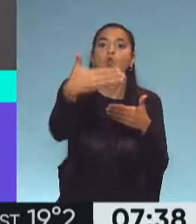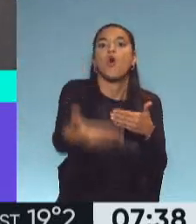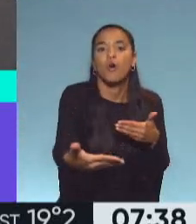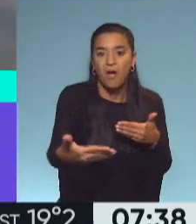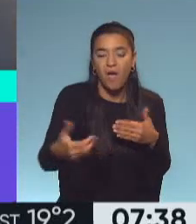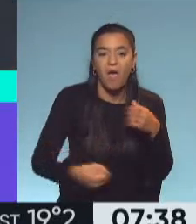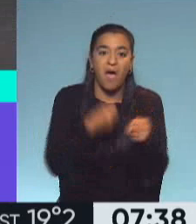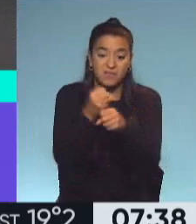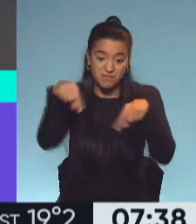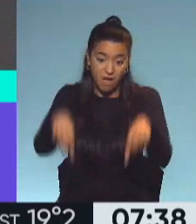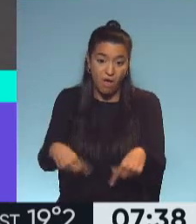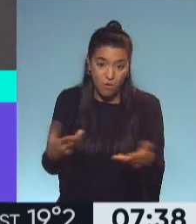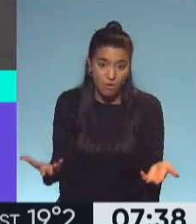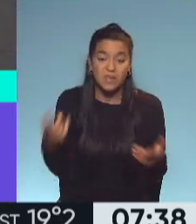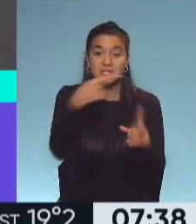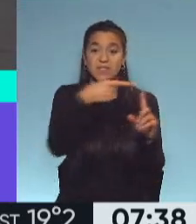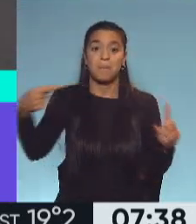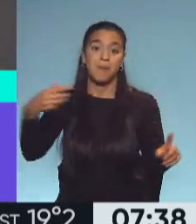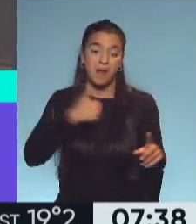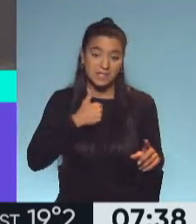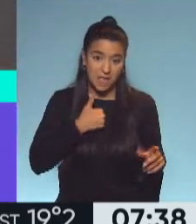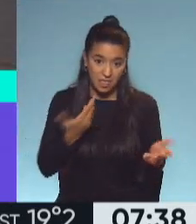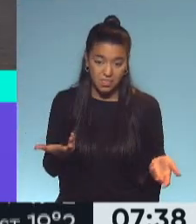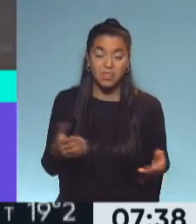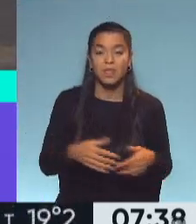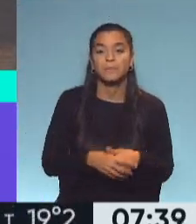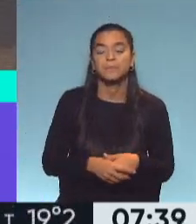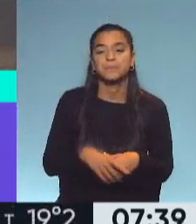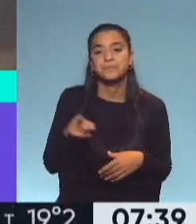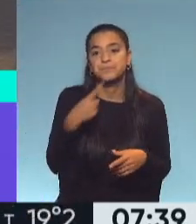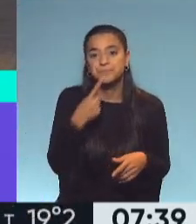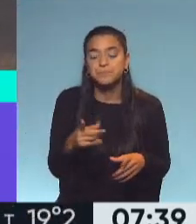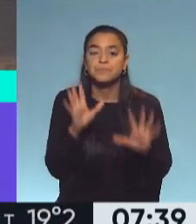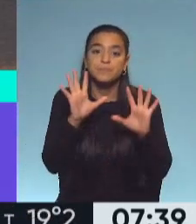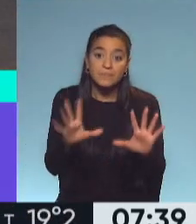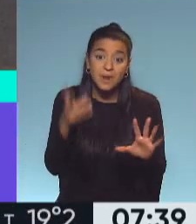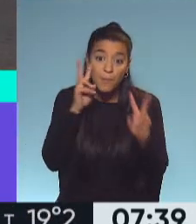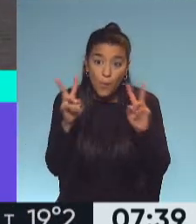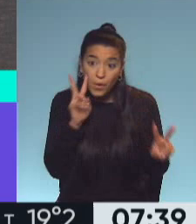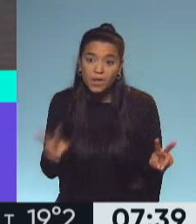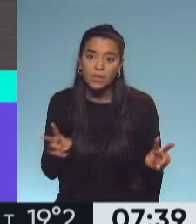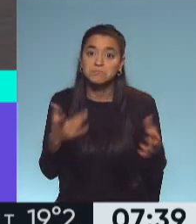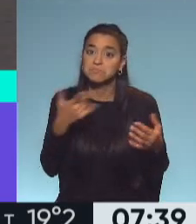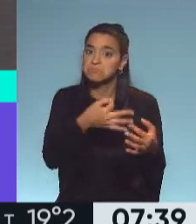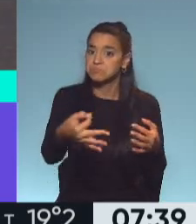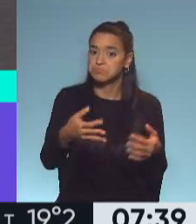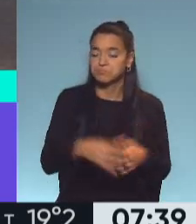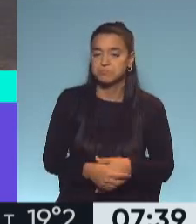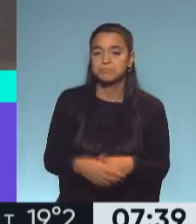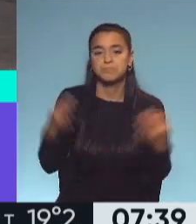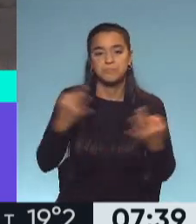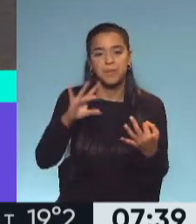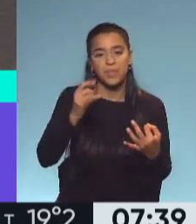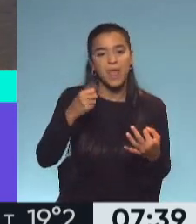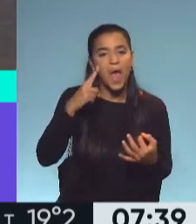lo menos hasta ahora, hasta Semana Santa, y esto, al menos por lo que estamos viendo, se está dando. Bien,